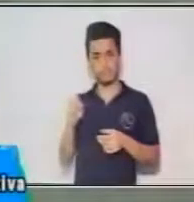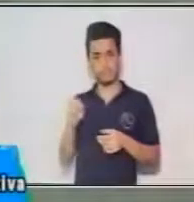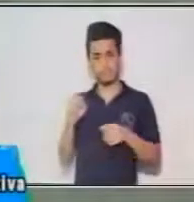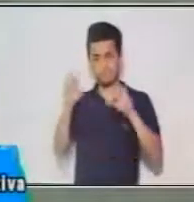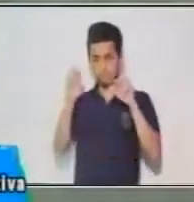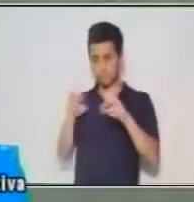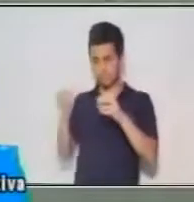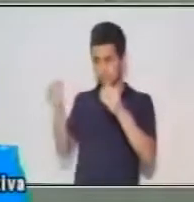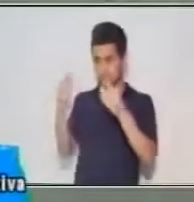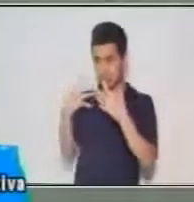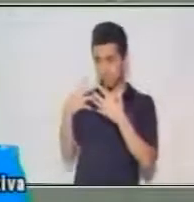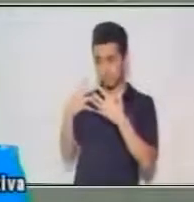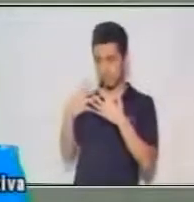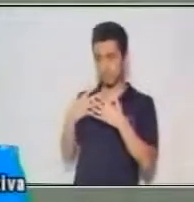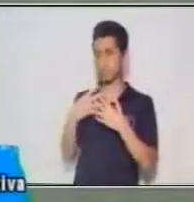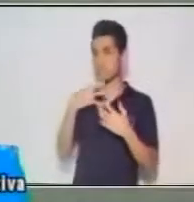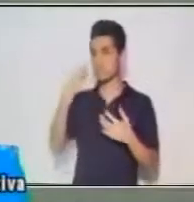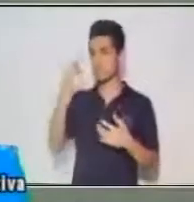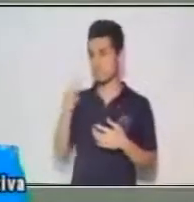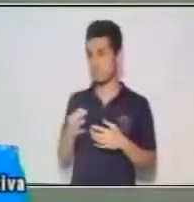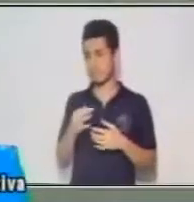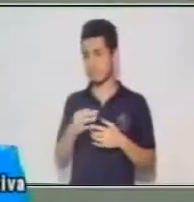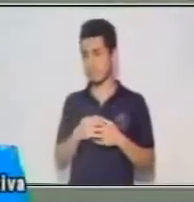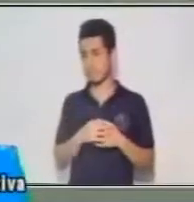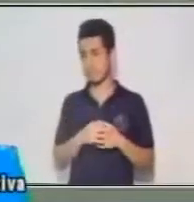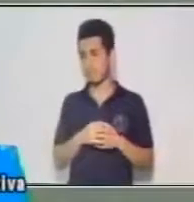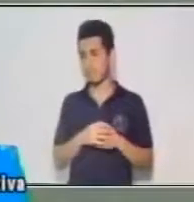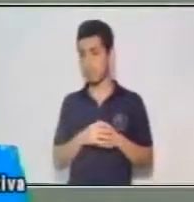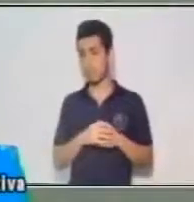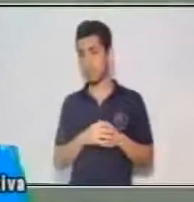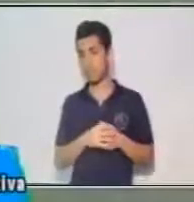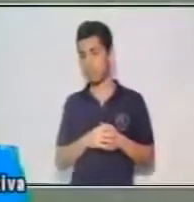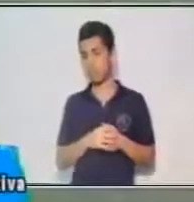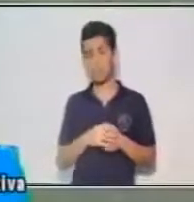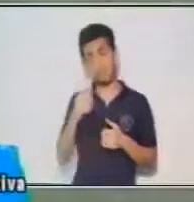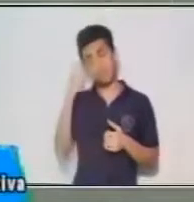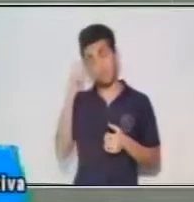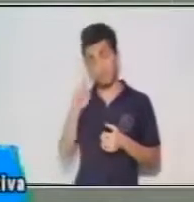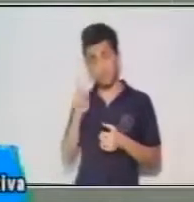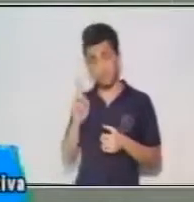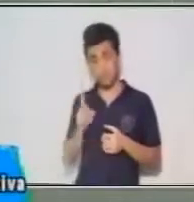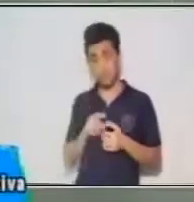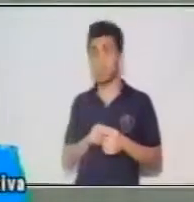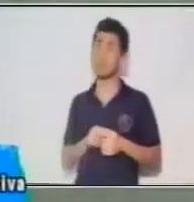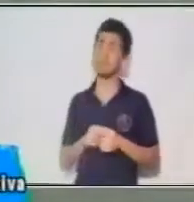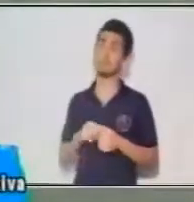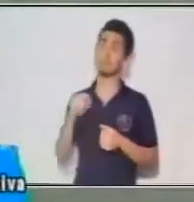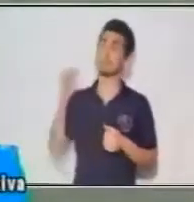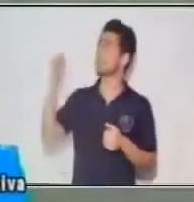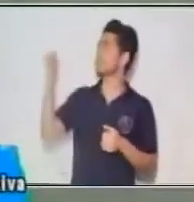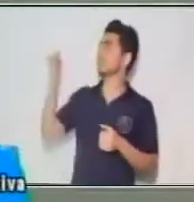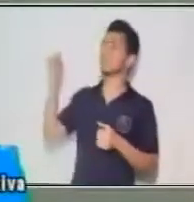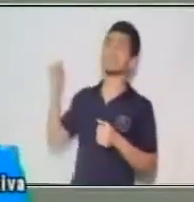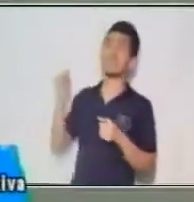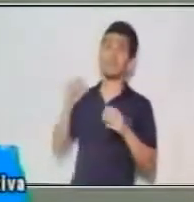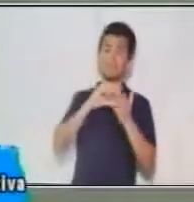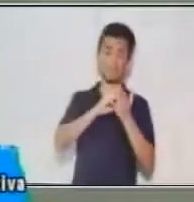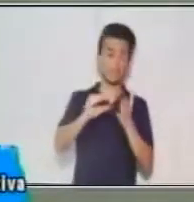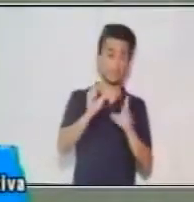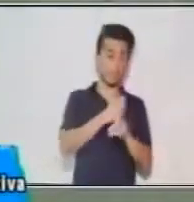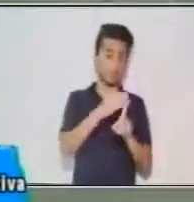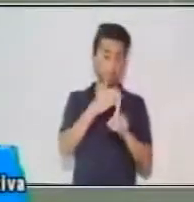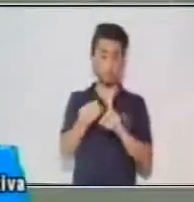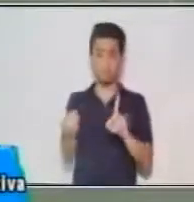diciendo eso es verdad. Y si no lo convence, entonces este texto persuasivo